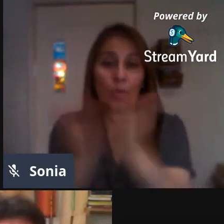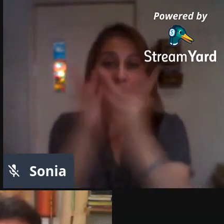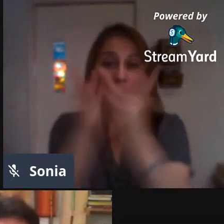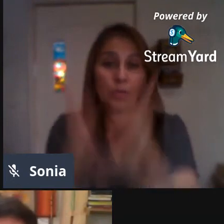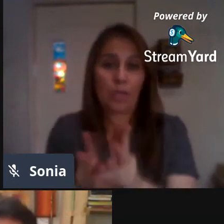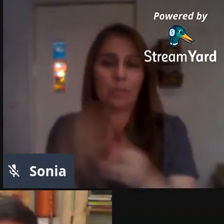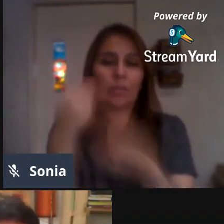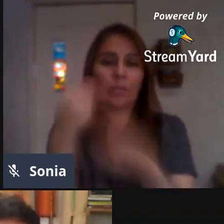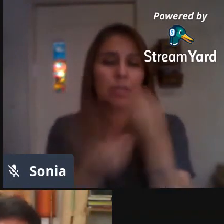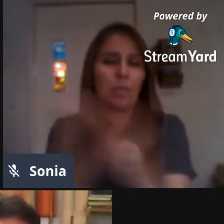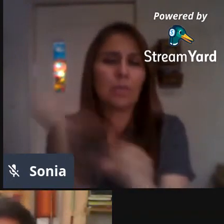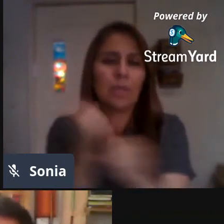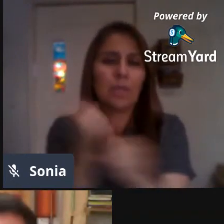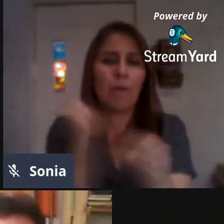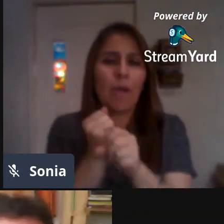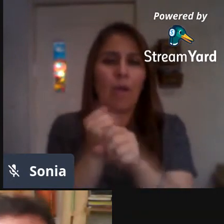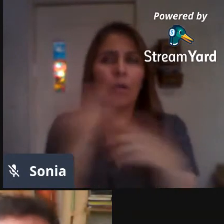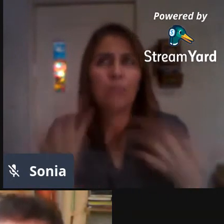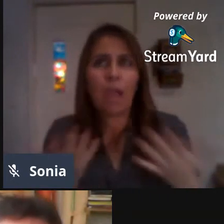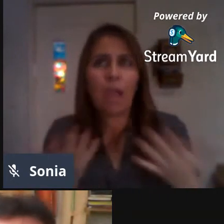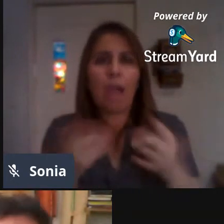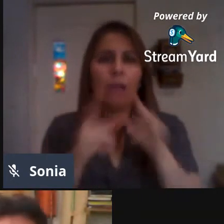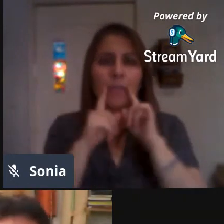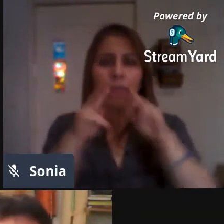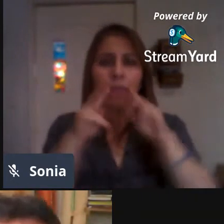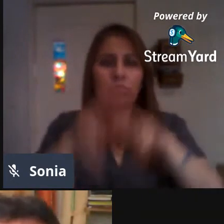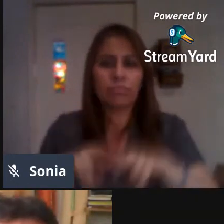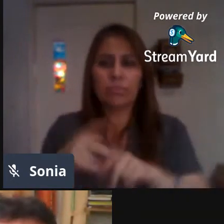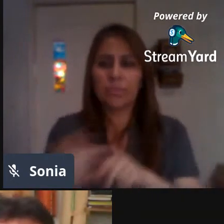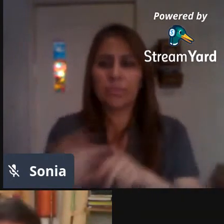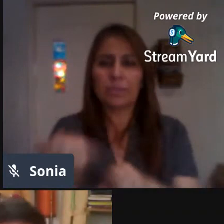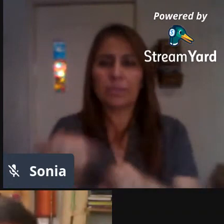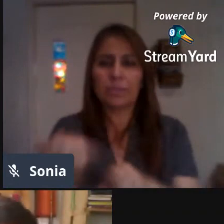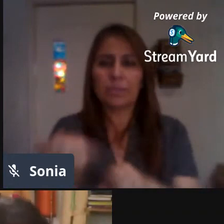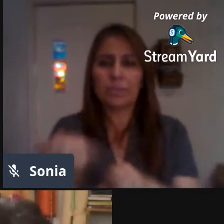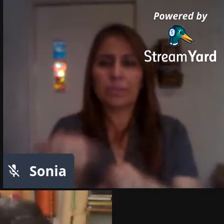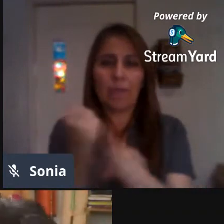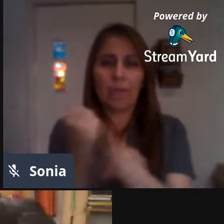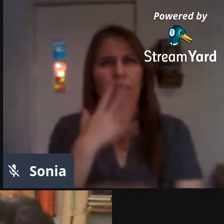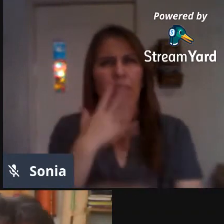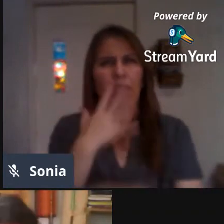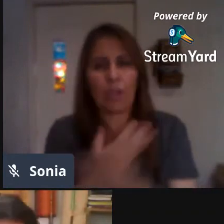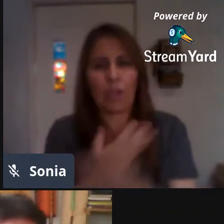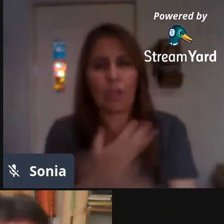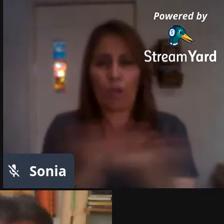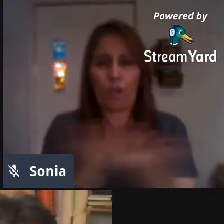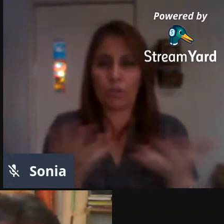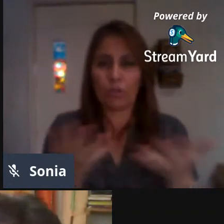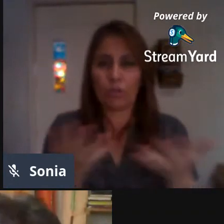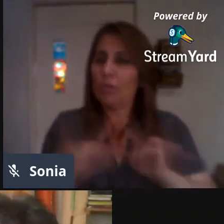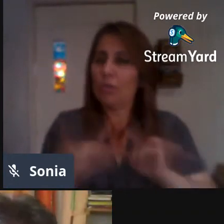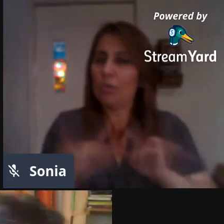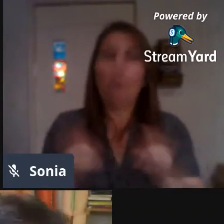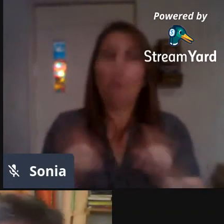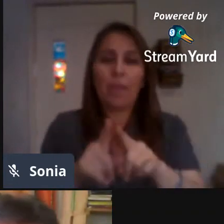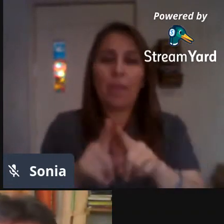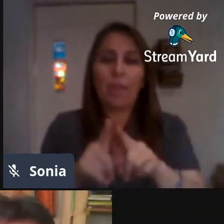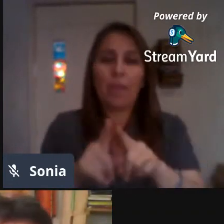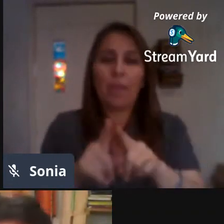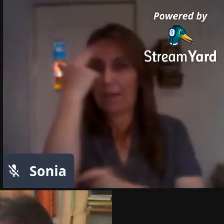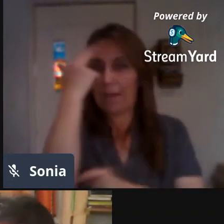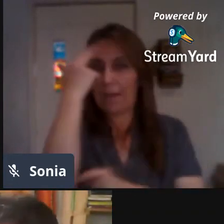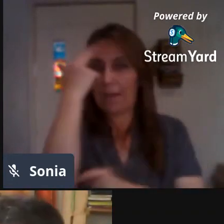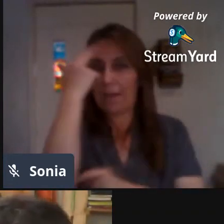no solamente en las tragedias sino en la teoría con la que aristóteles que es el primer teórico creo yo en la